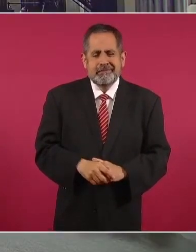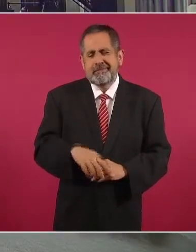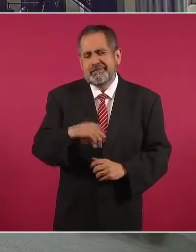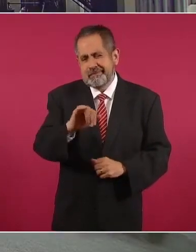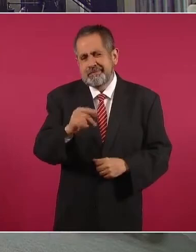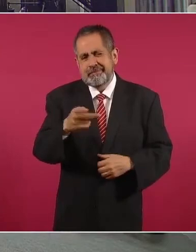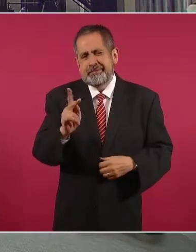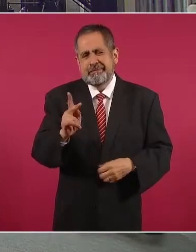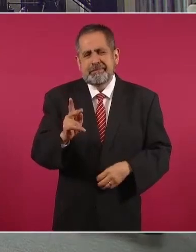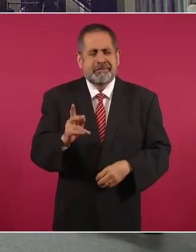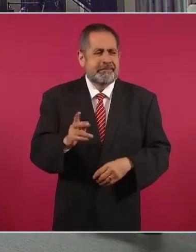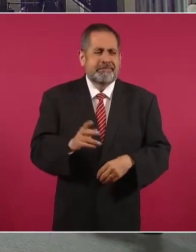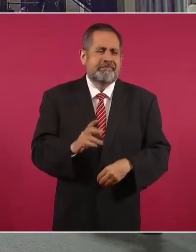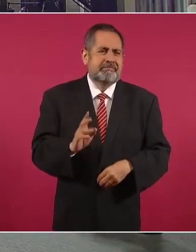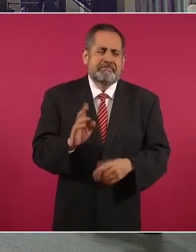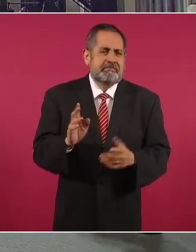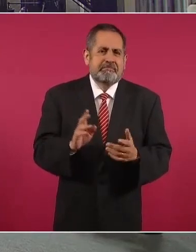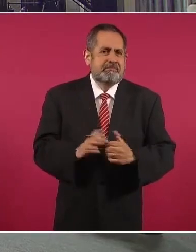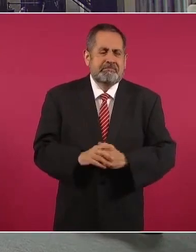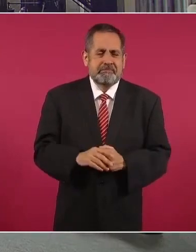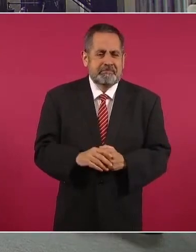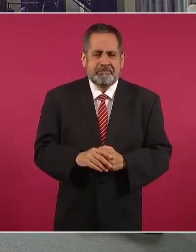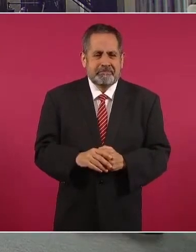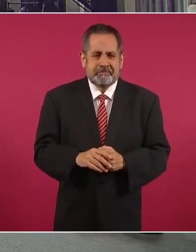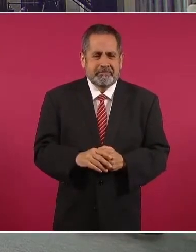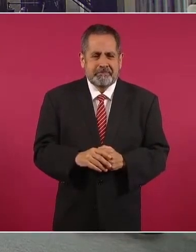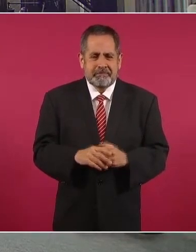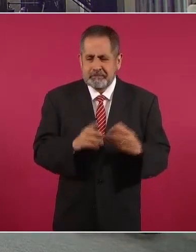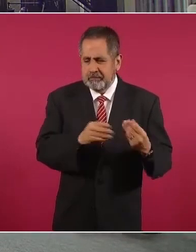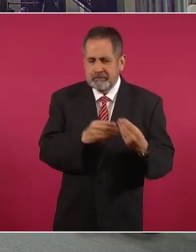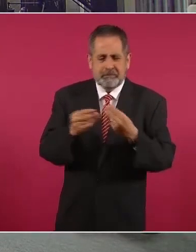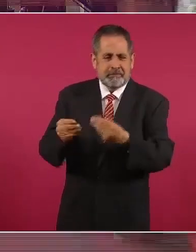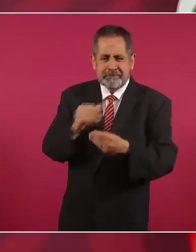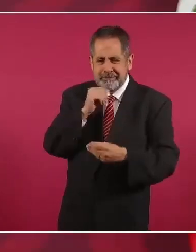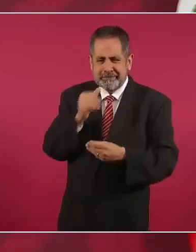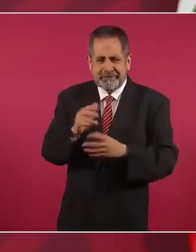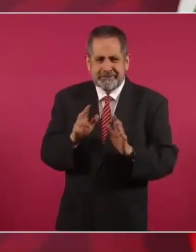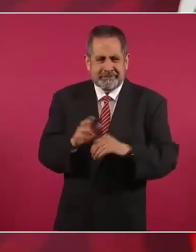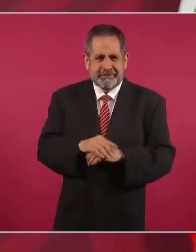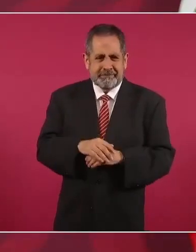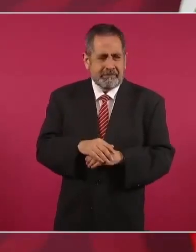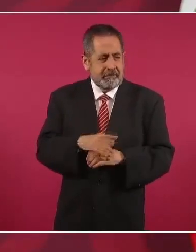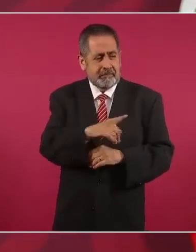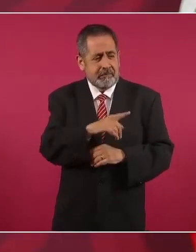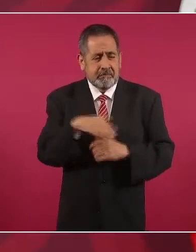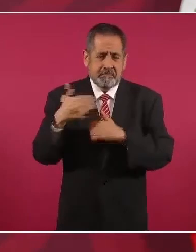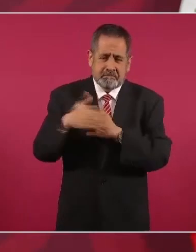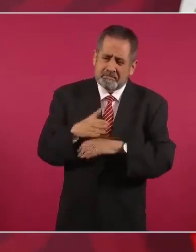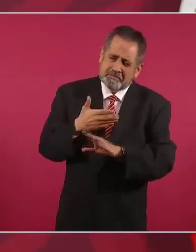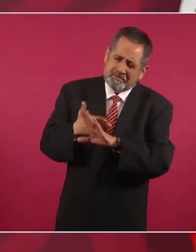pero no iban a recibir más golpes.